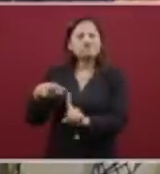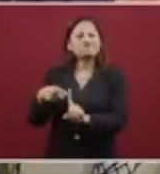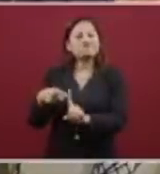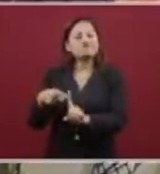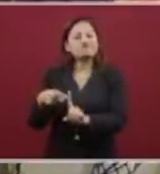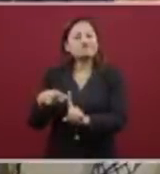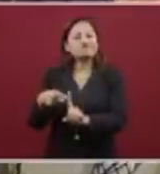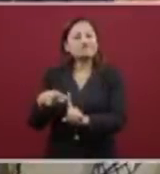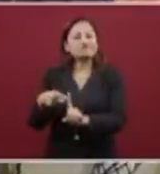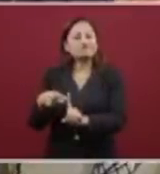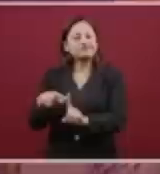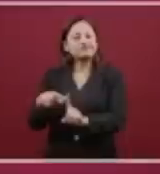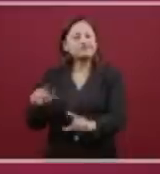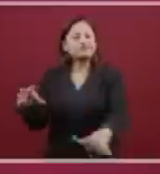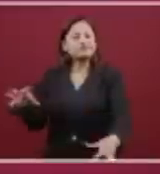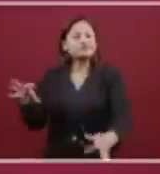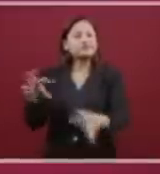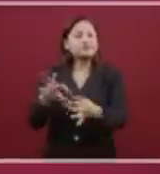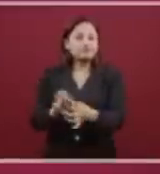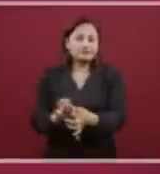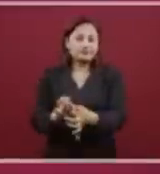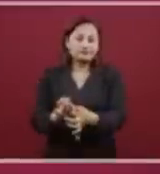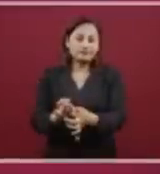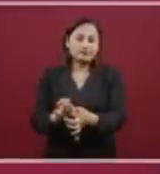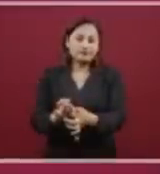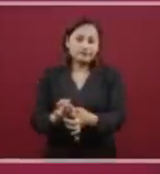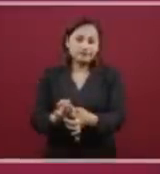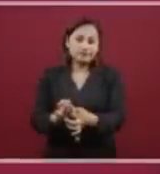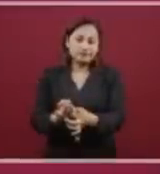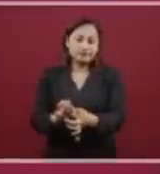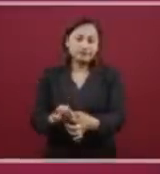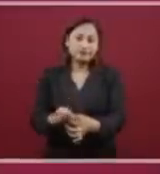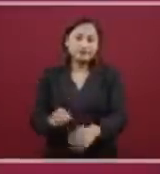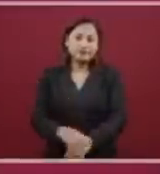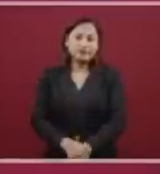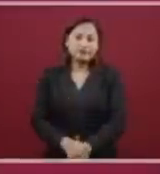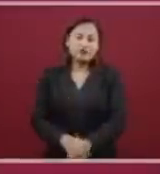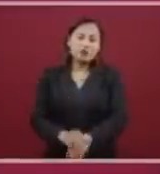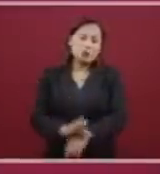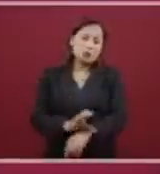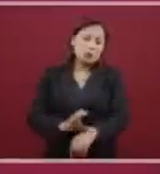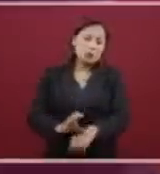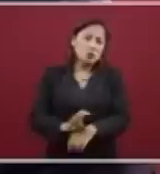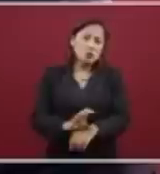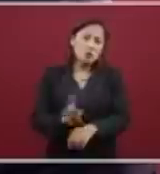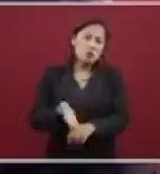vinculación esa el salinismo